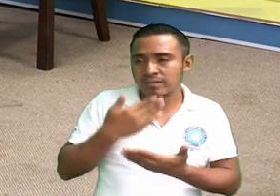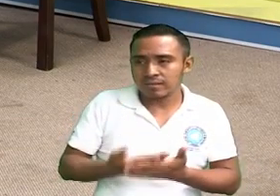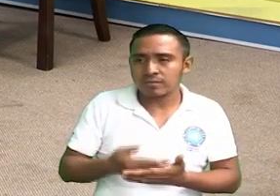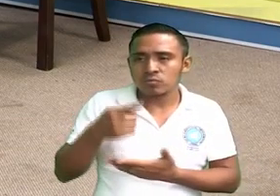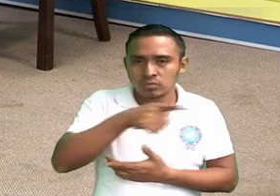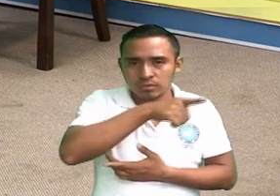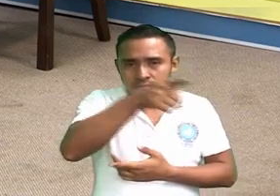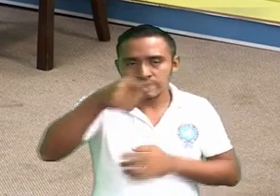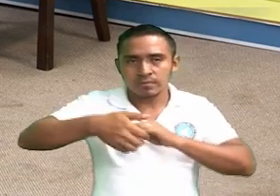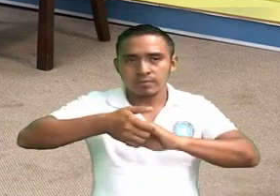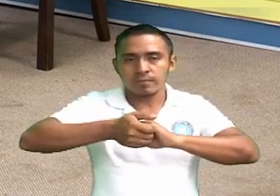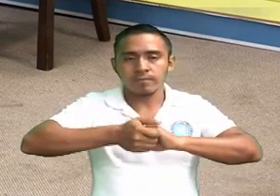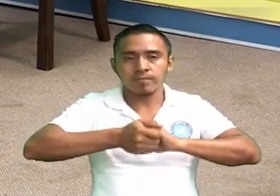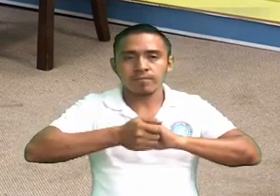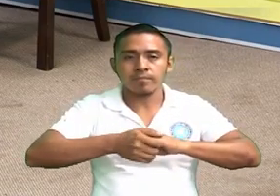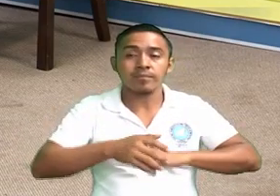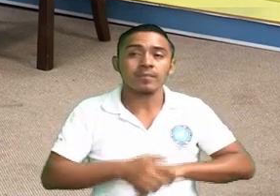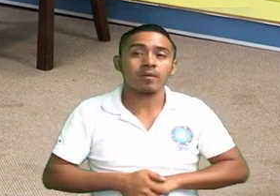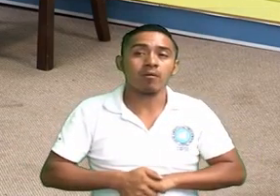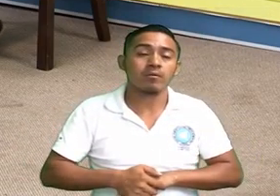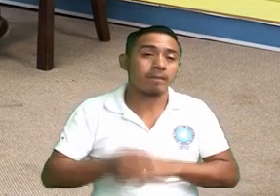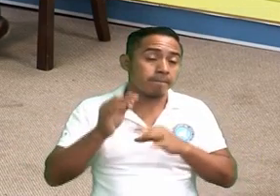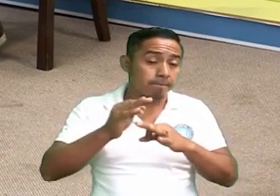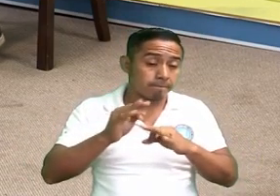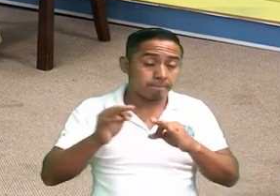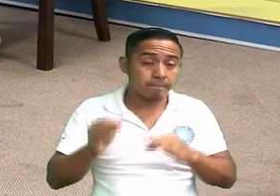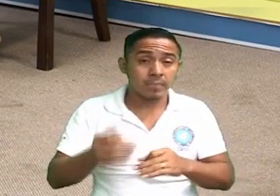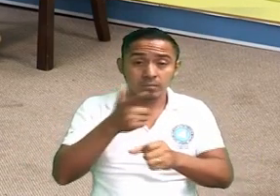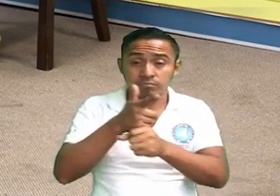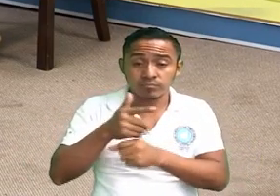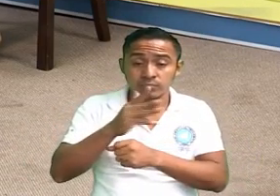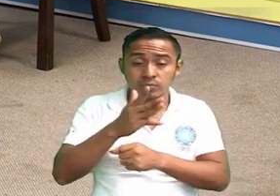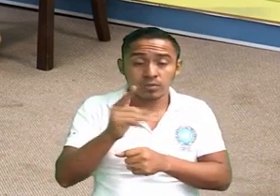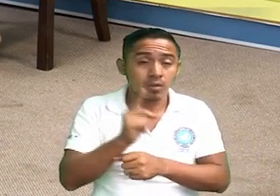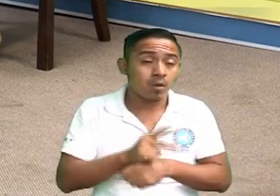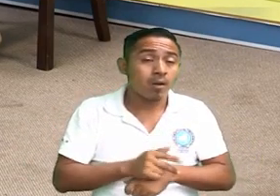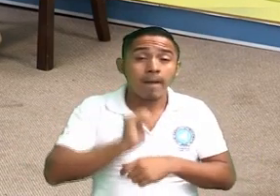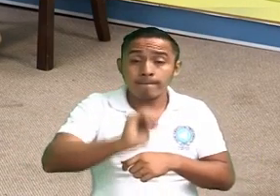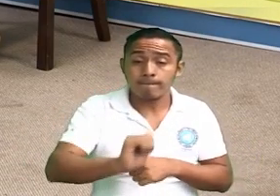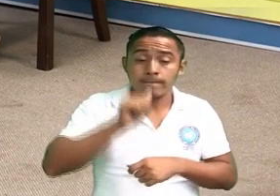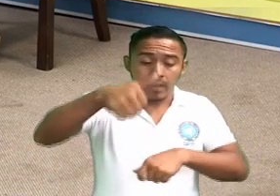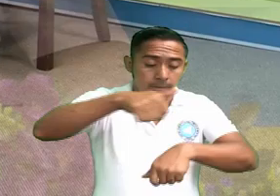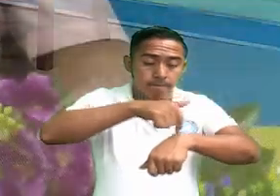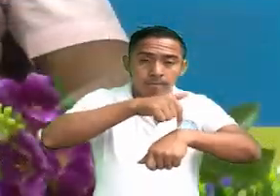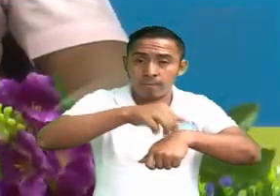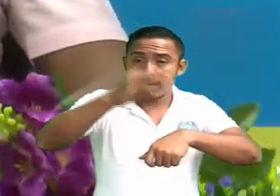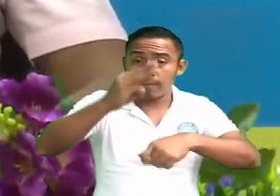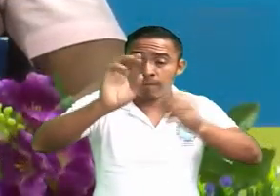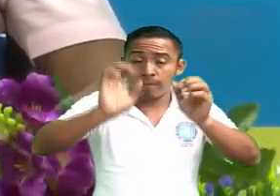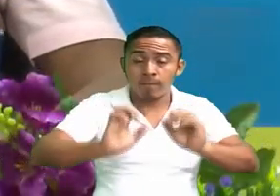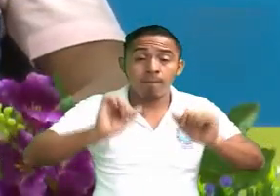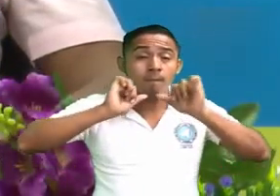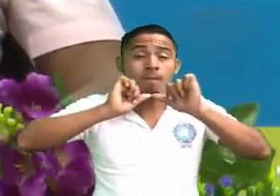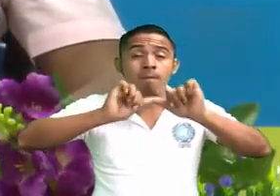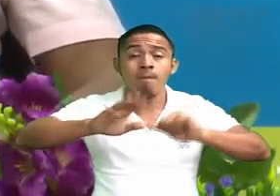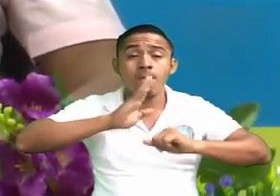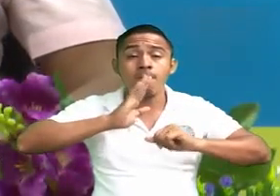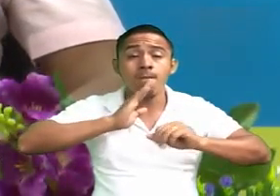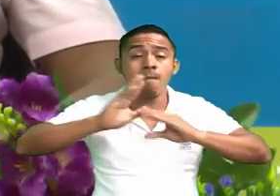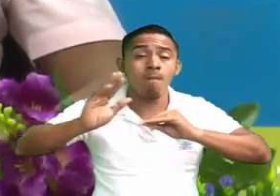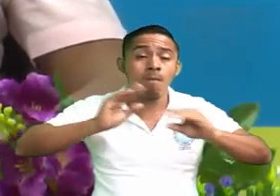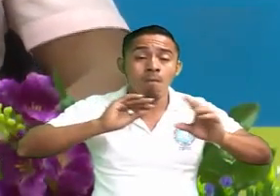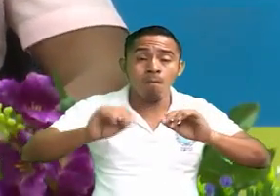intercambiar palabras. Ok, licenciada, le agradecemos por su tiempo. Ya creo que tenemos poco tiempo y se nos hace